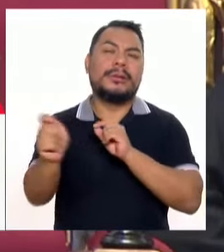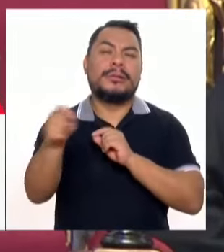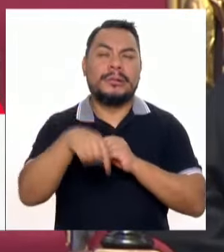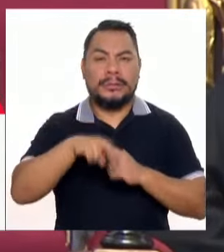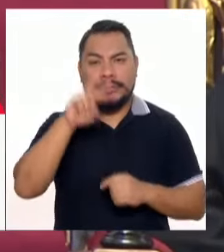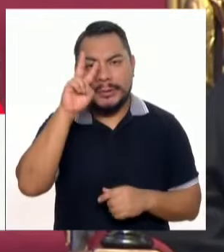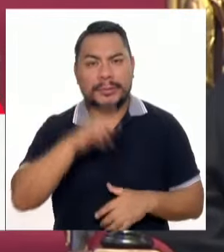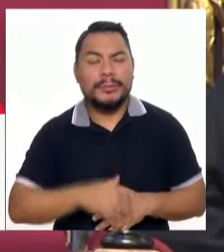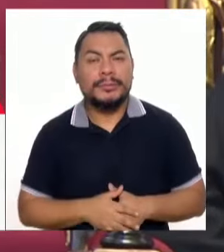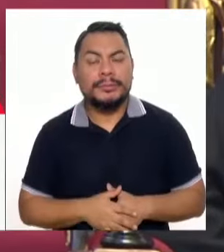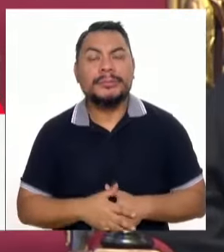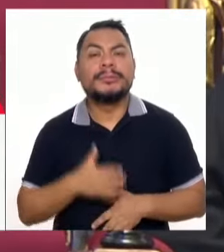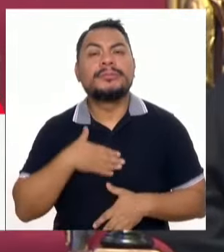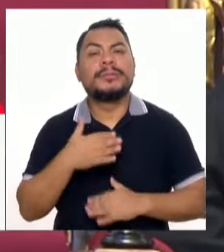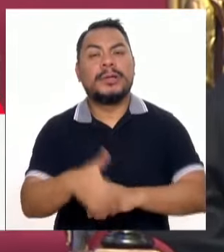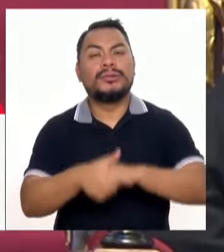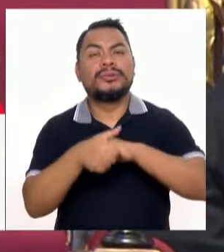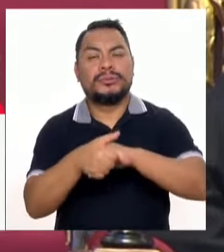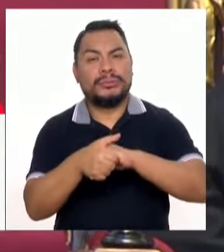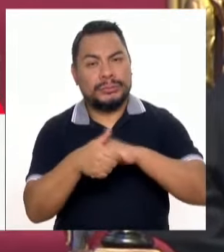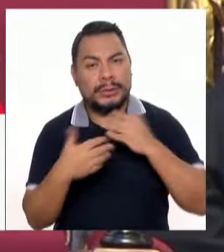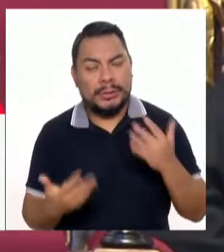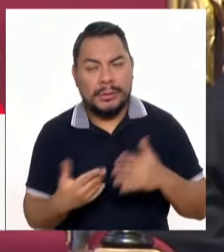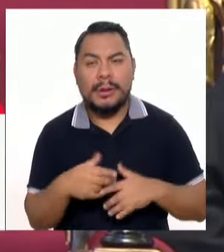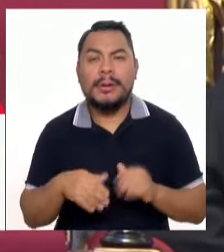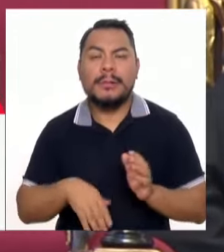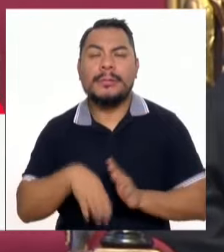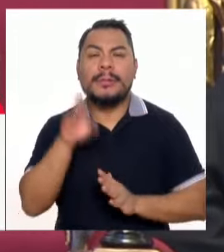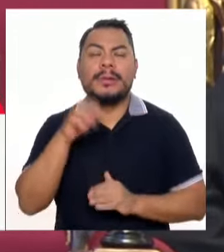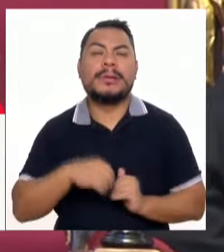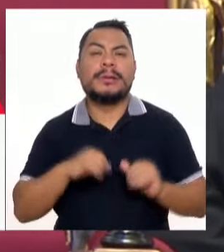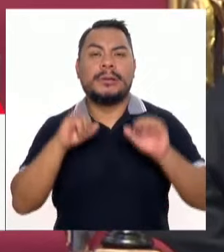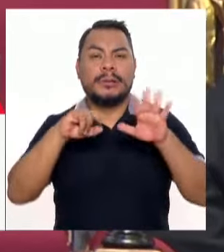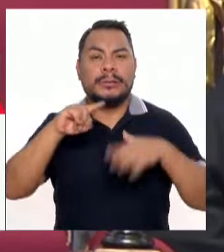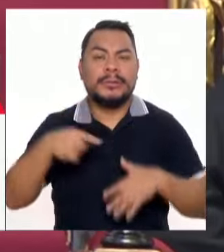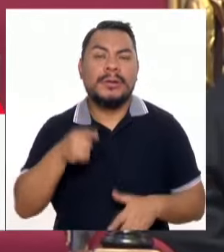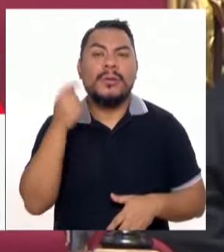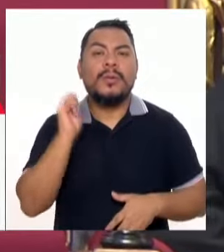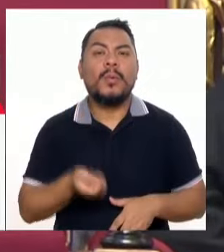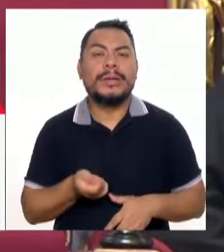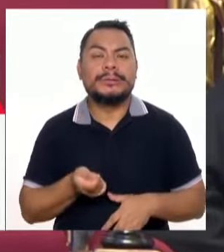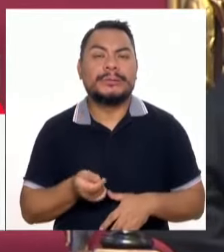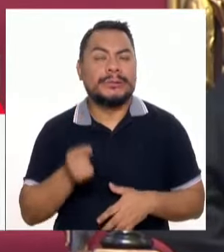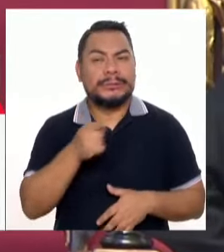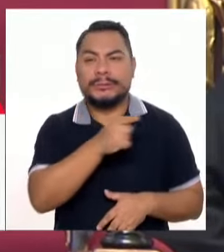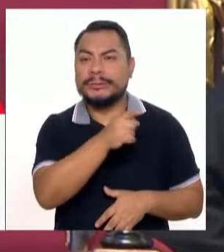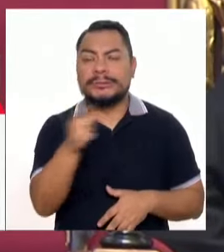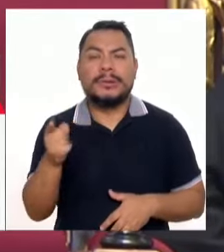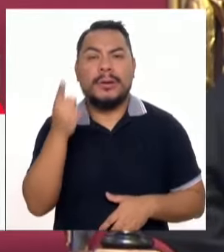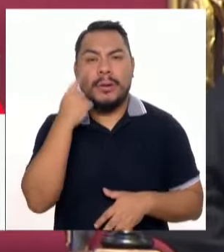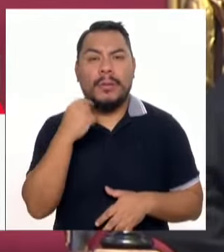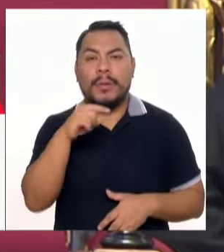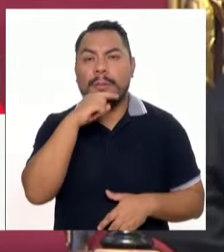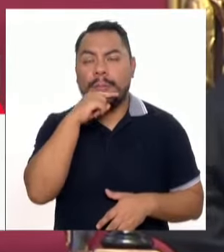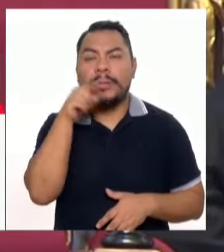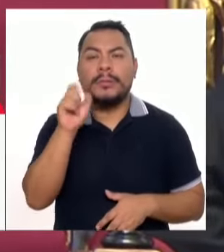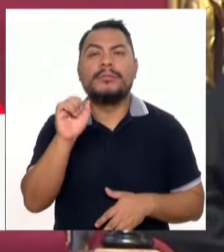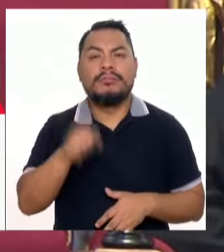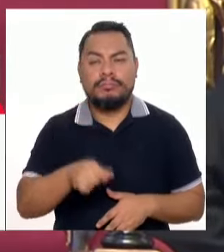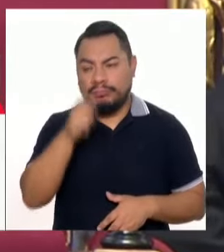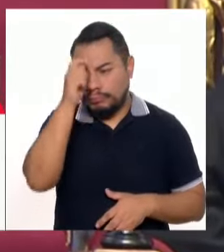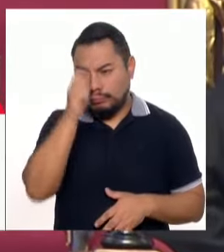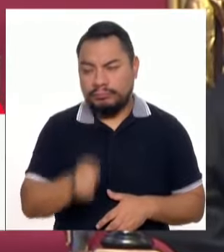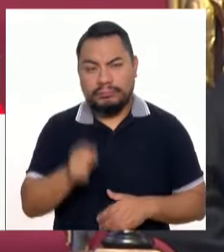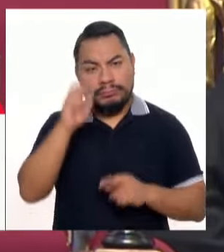patria. Mi saludo a los más de 6.000 jueces de paz, mujeres y hombres reconocidos